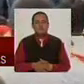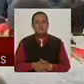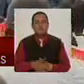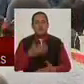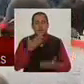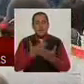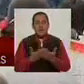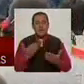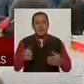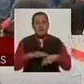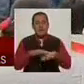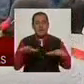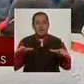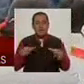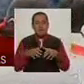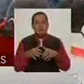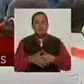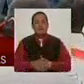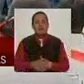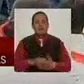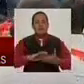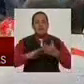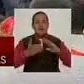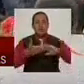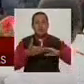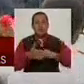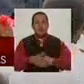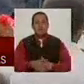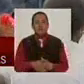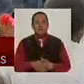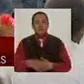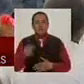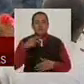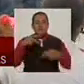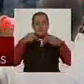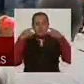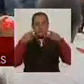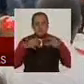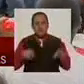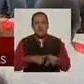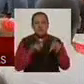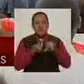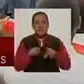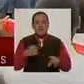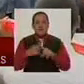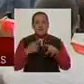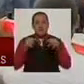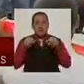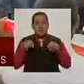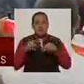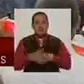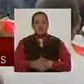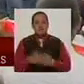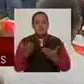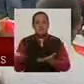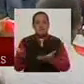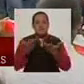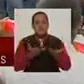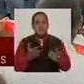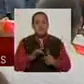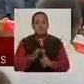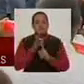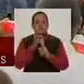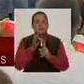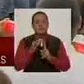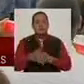Agradece entonces a la comunidad indígena de Uracusa por esta bienvenida tan especial,